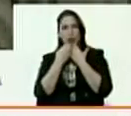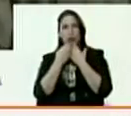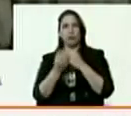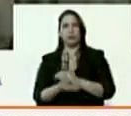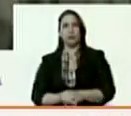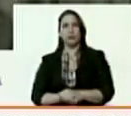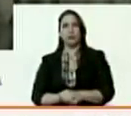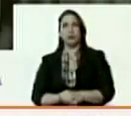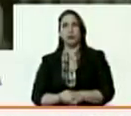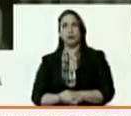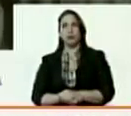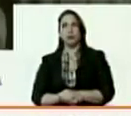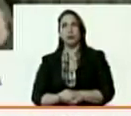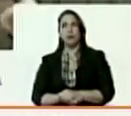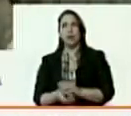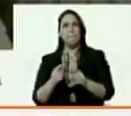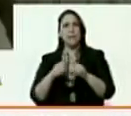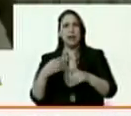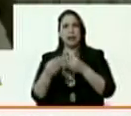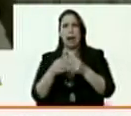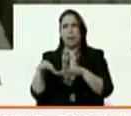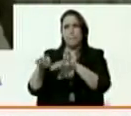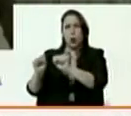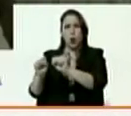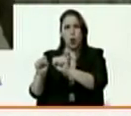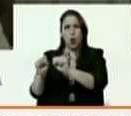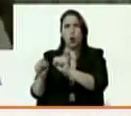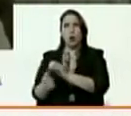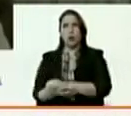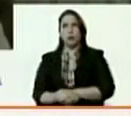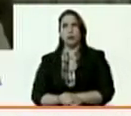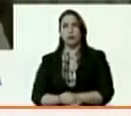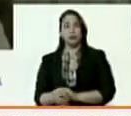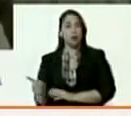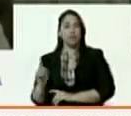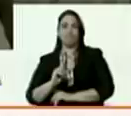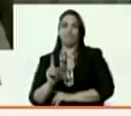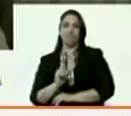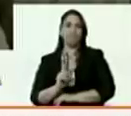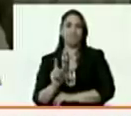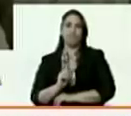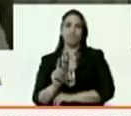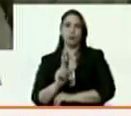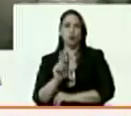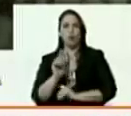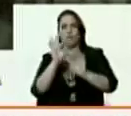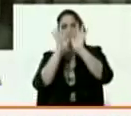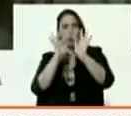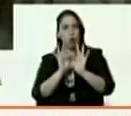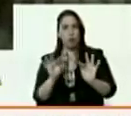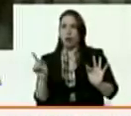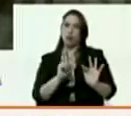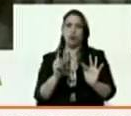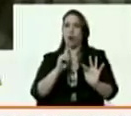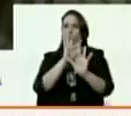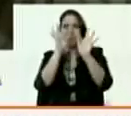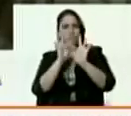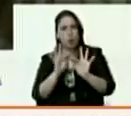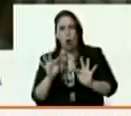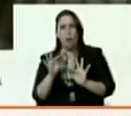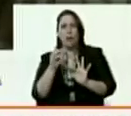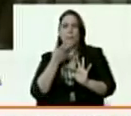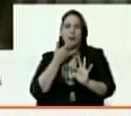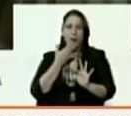a instrumentos de dominación. No, no es la manera. No es la manera